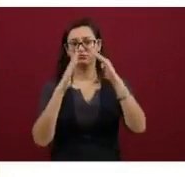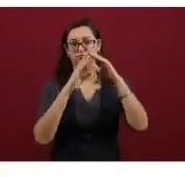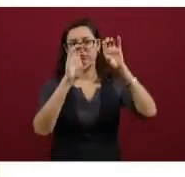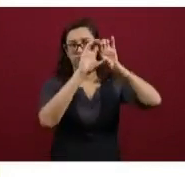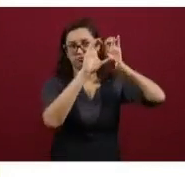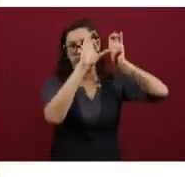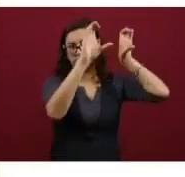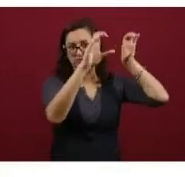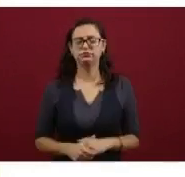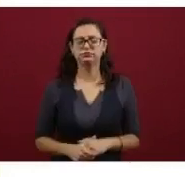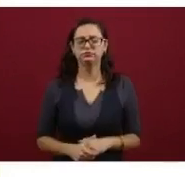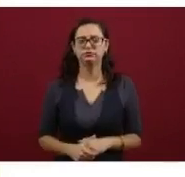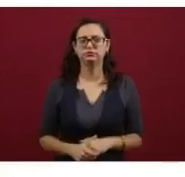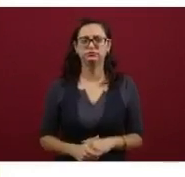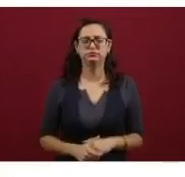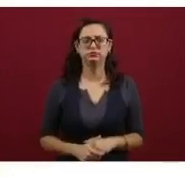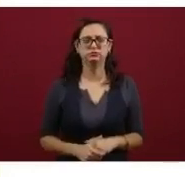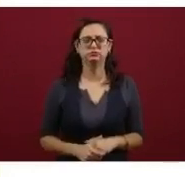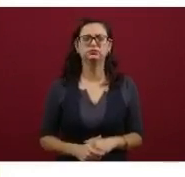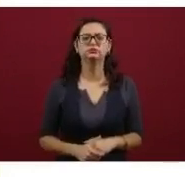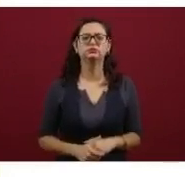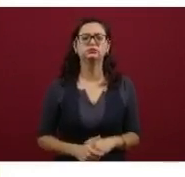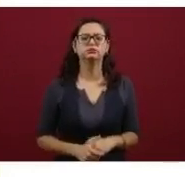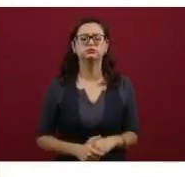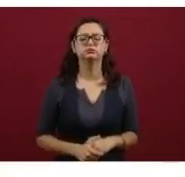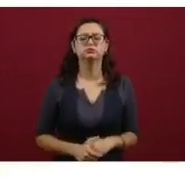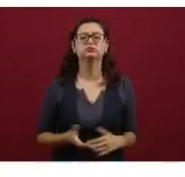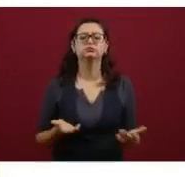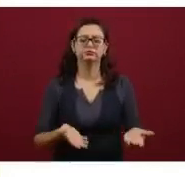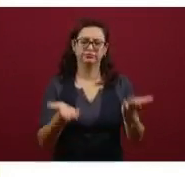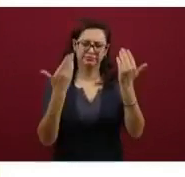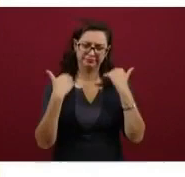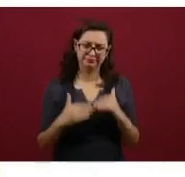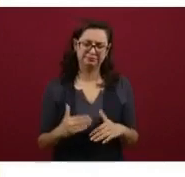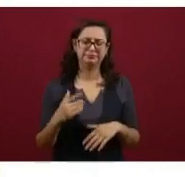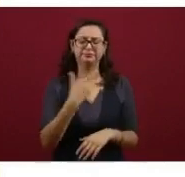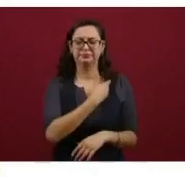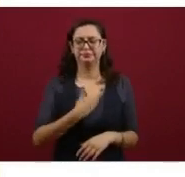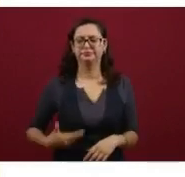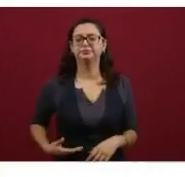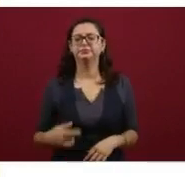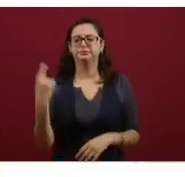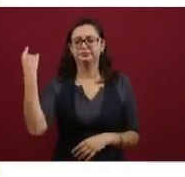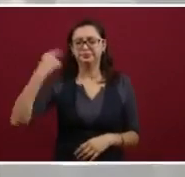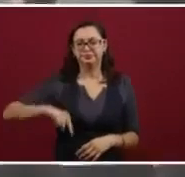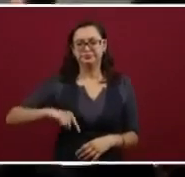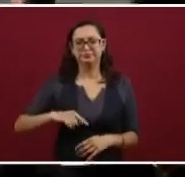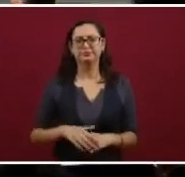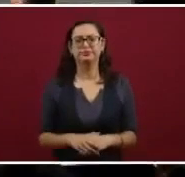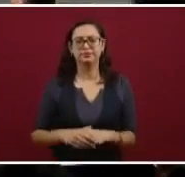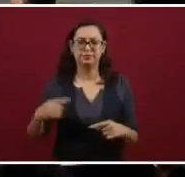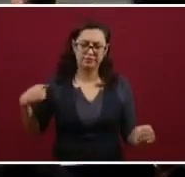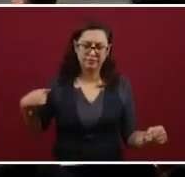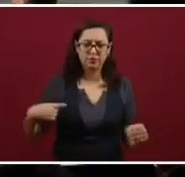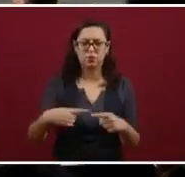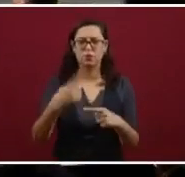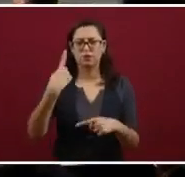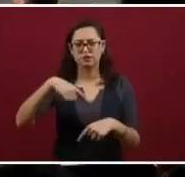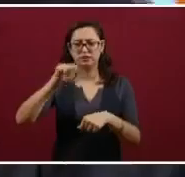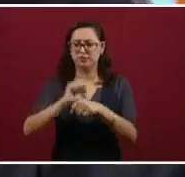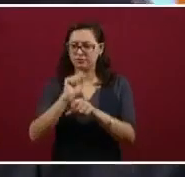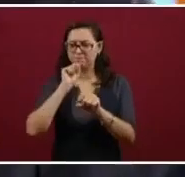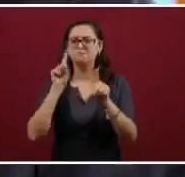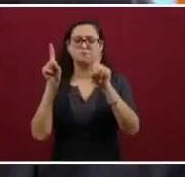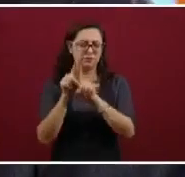tanques estacionarios. Y procederemos conforme a las instrucciones del señor presidente, como también en esta semana tendremos un